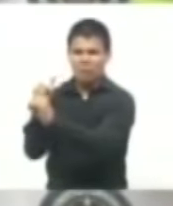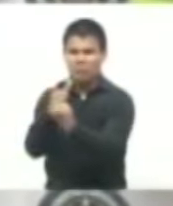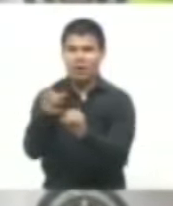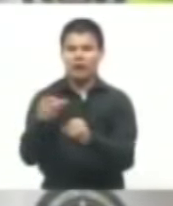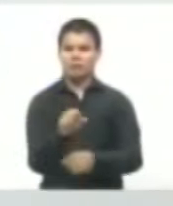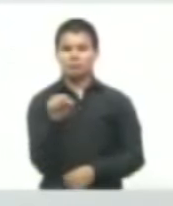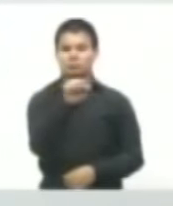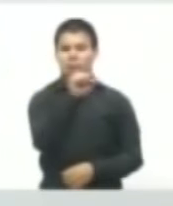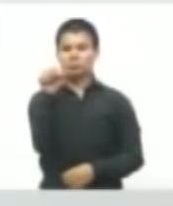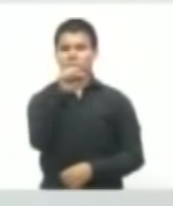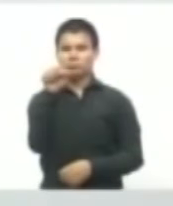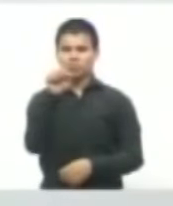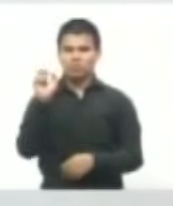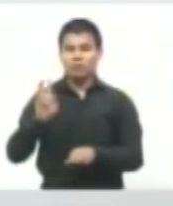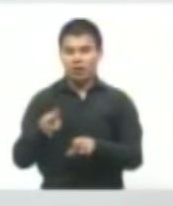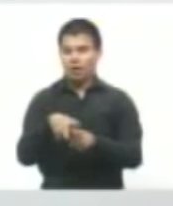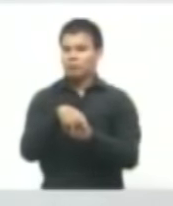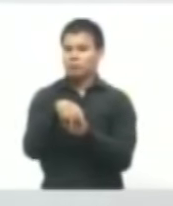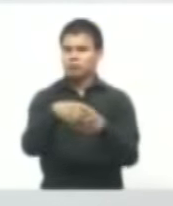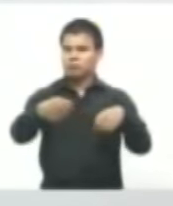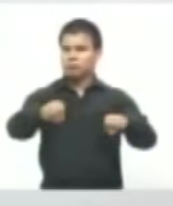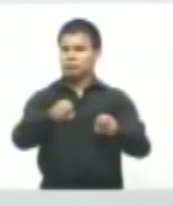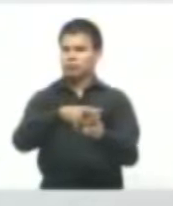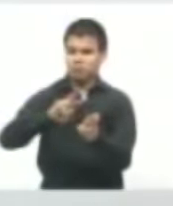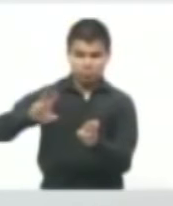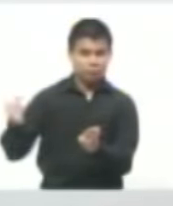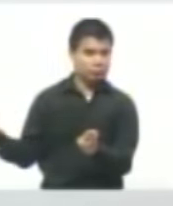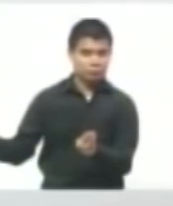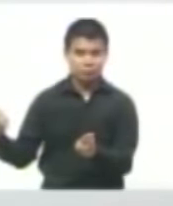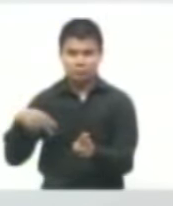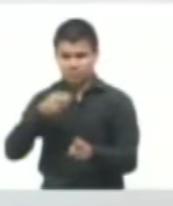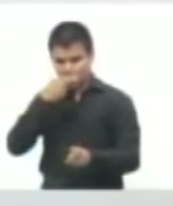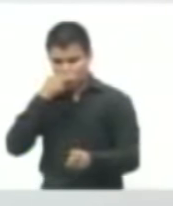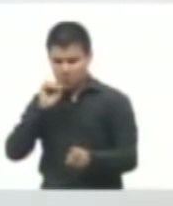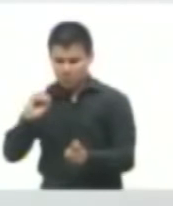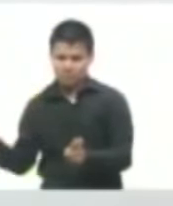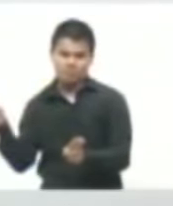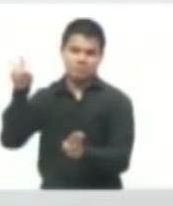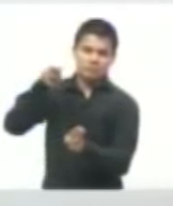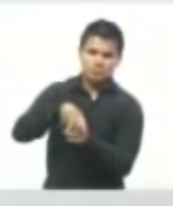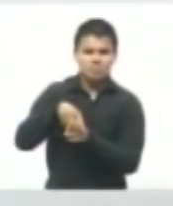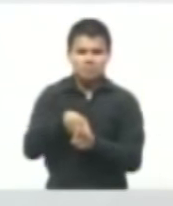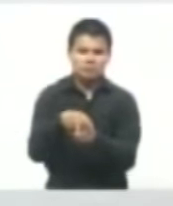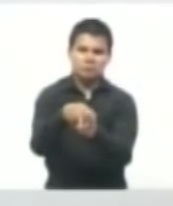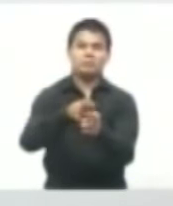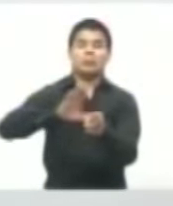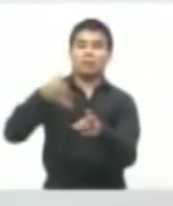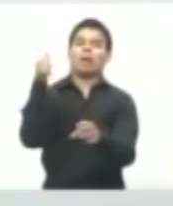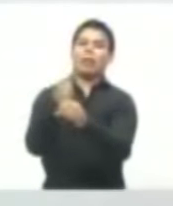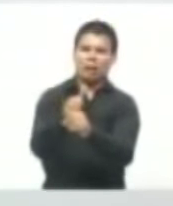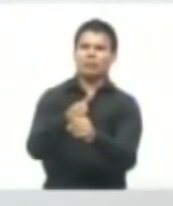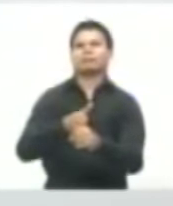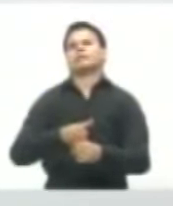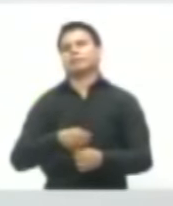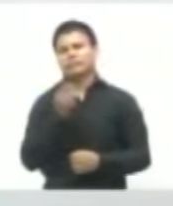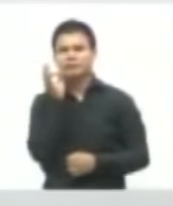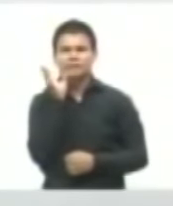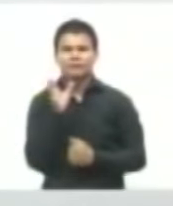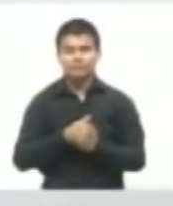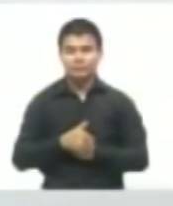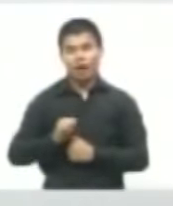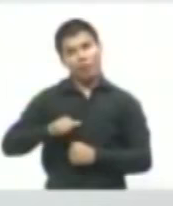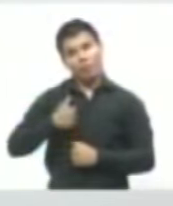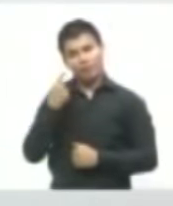como mototaxi. Aprovechándose de la confianza que le fue depositada por los padres de las 4 menores, en el momento que las trasladaba